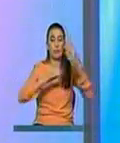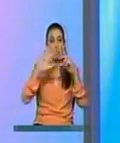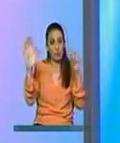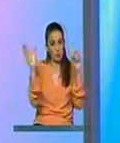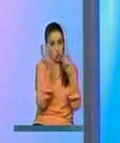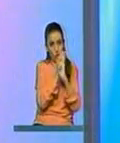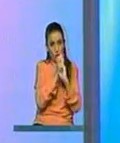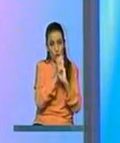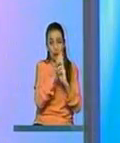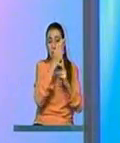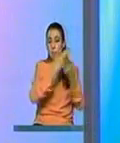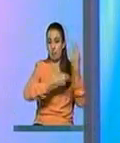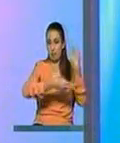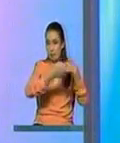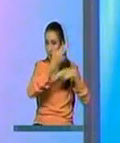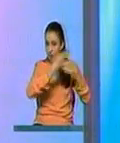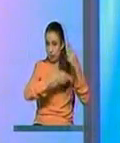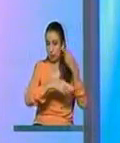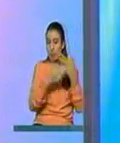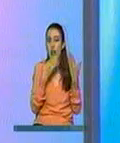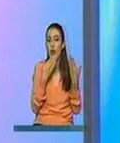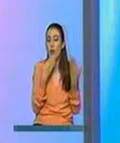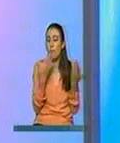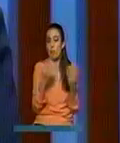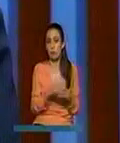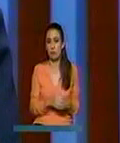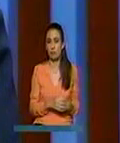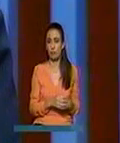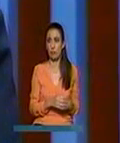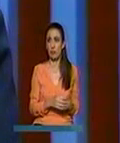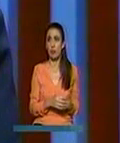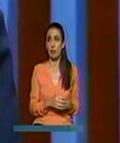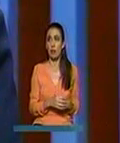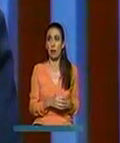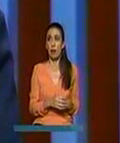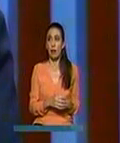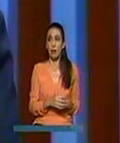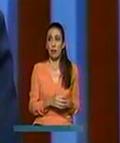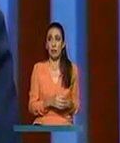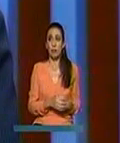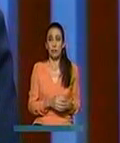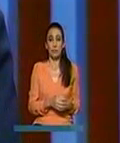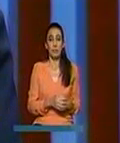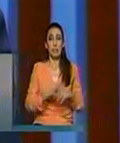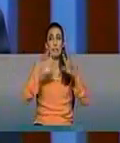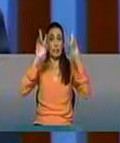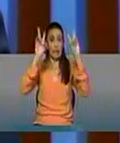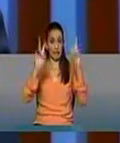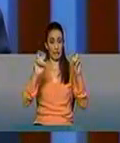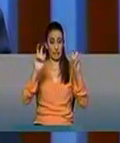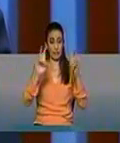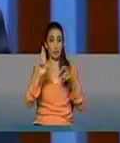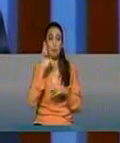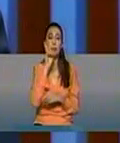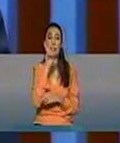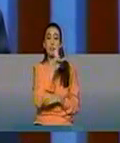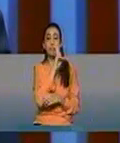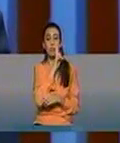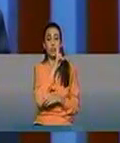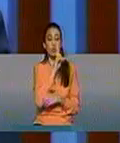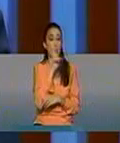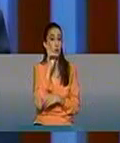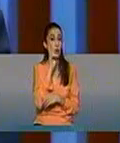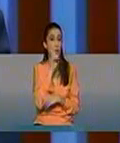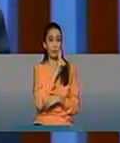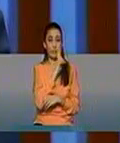mercado exterior, como lo ha dicho el ministro Ontaneda? En el tema de los restaurantes temáticos de cerveza